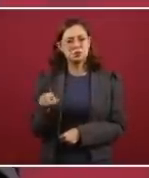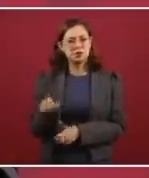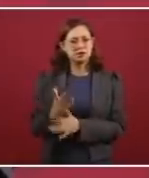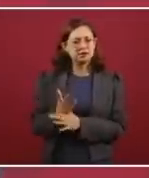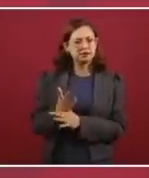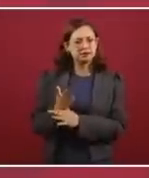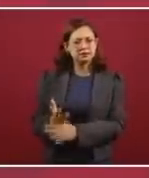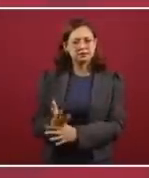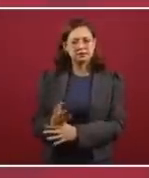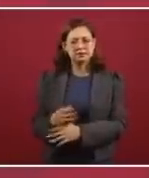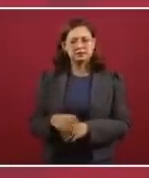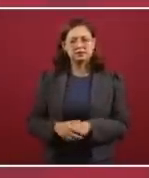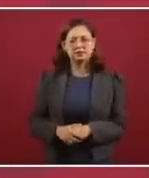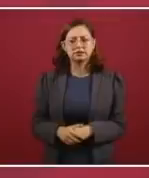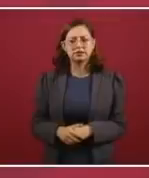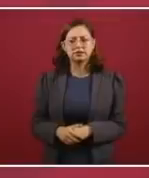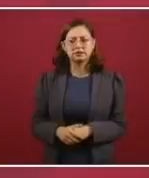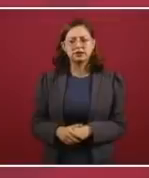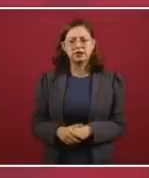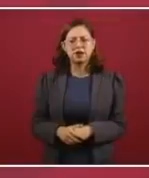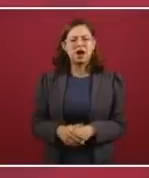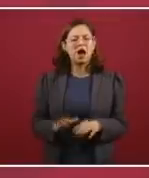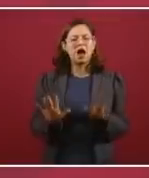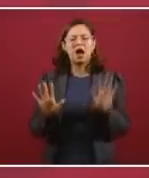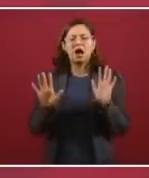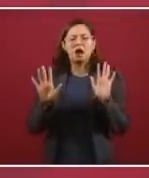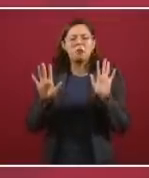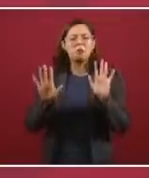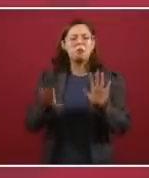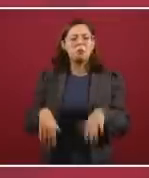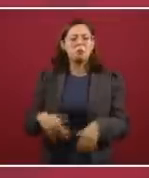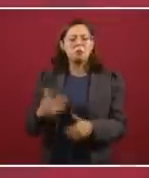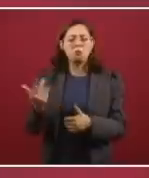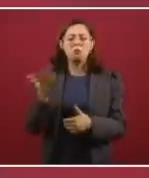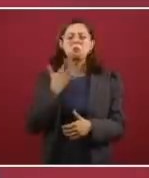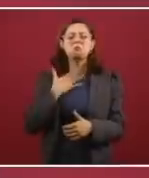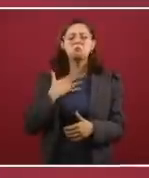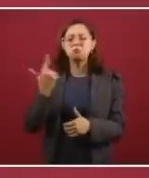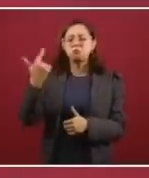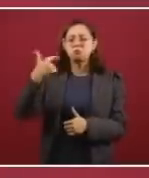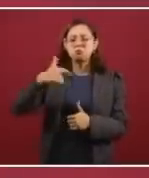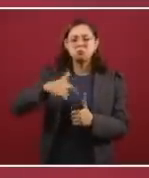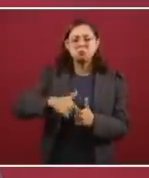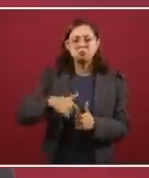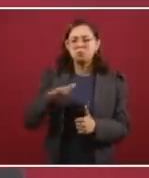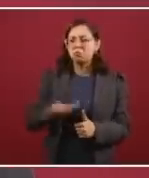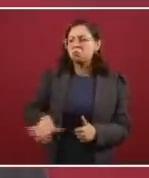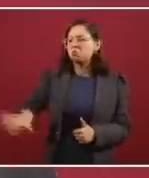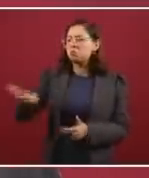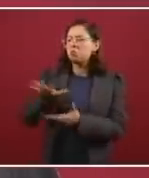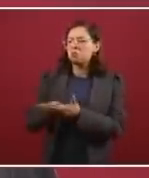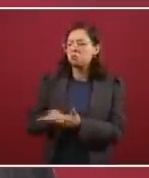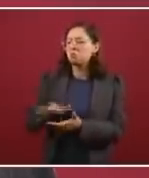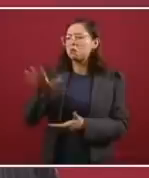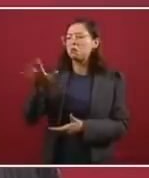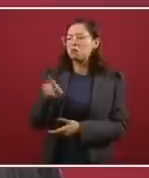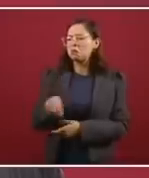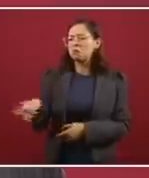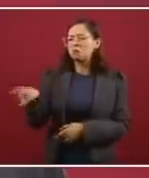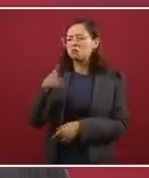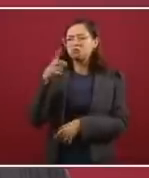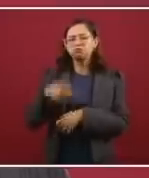no afectaba el aumento en la gasolina a la mayoría de los mexicanos porque no tenían carro.